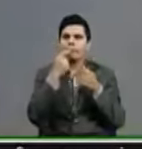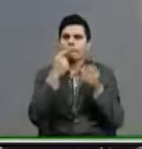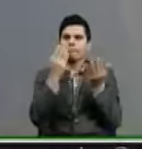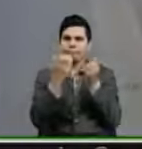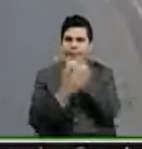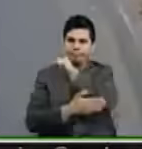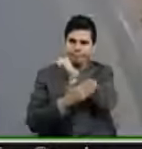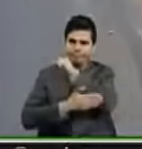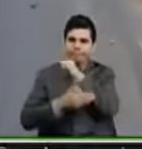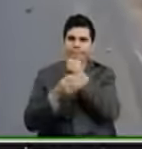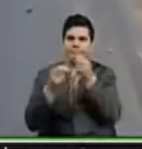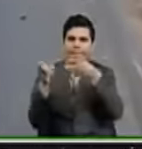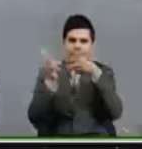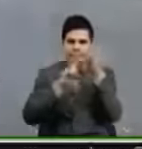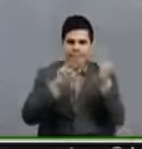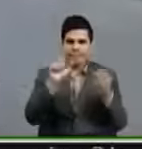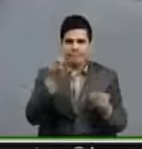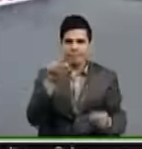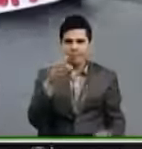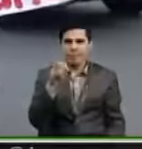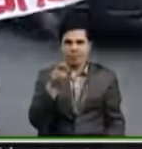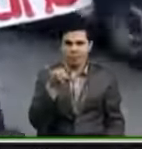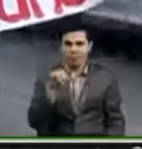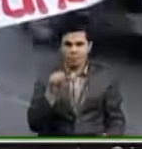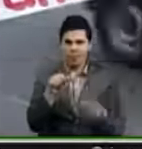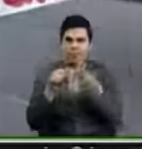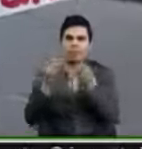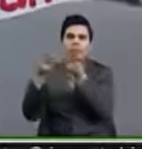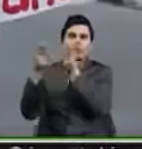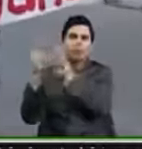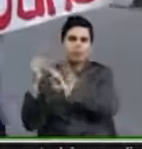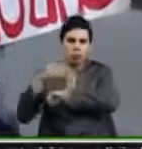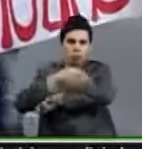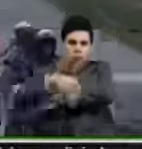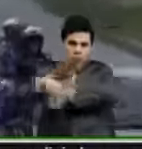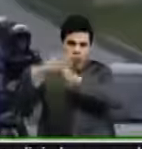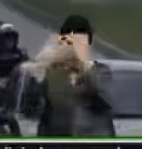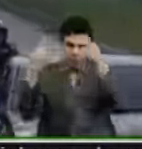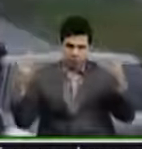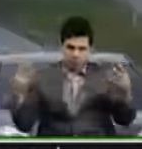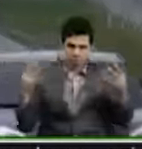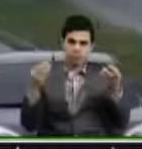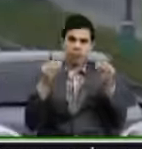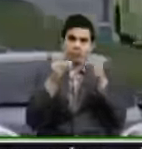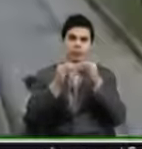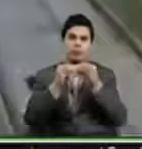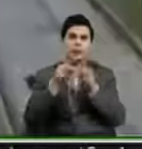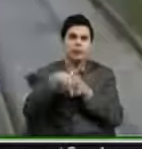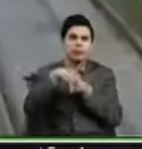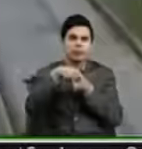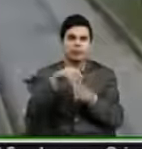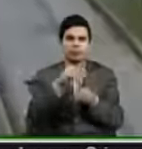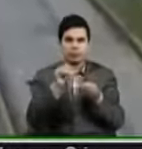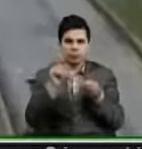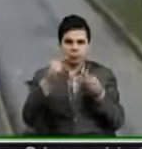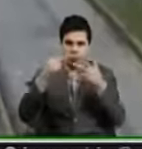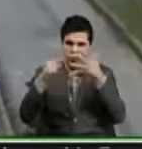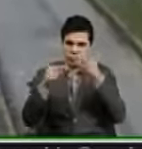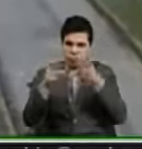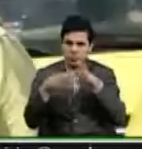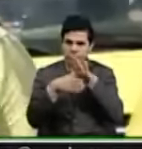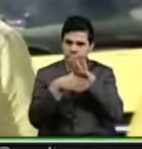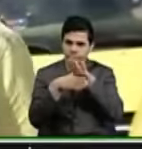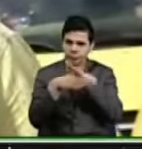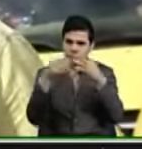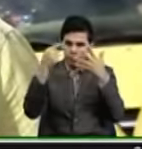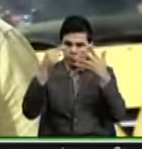Blanca, Puente Antonia Santos, el viaducto de la Novena y el Caballo de Bolívar de Bucaramanga. A pie y en los vehículos, los taxistas se